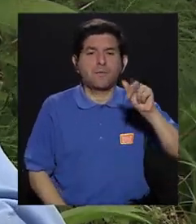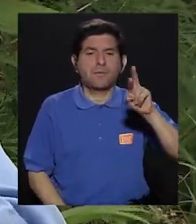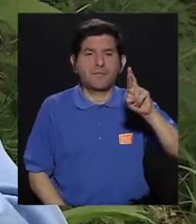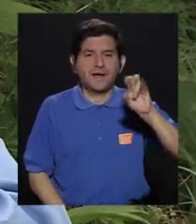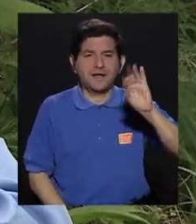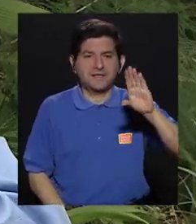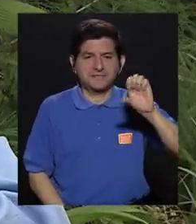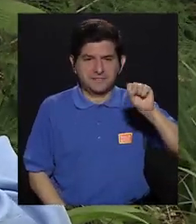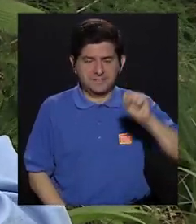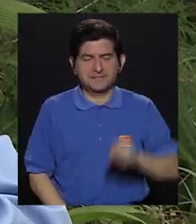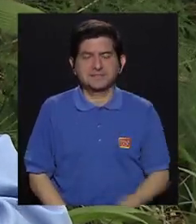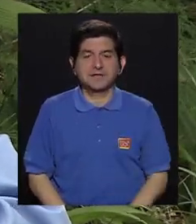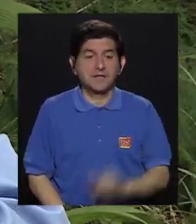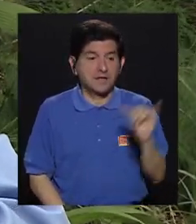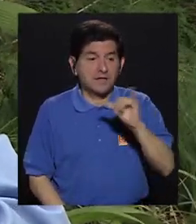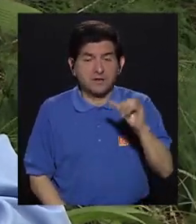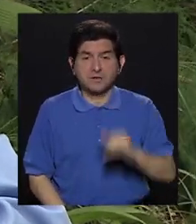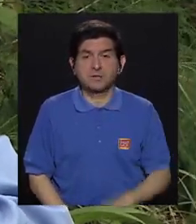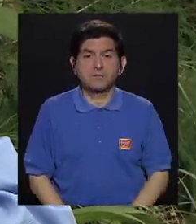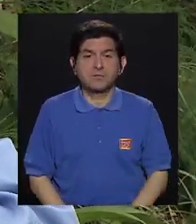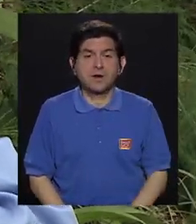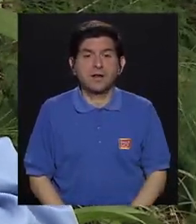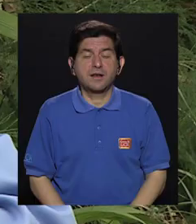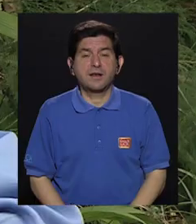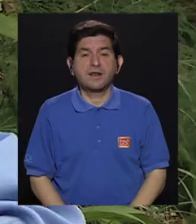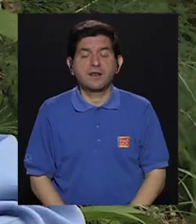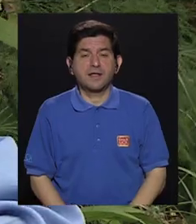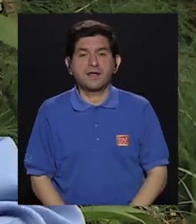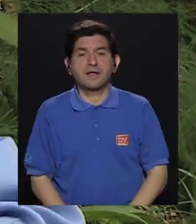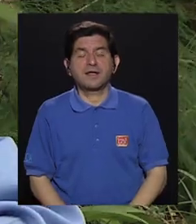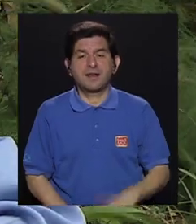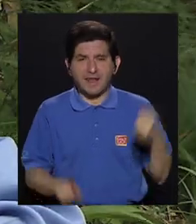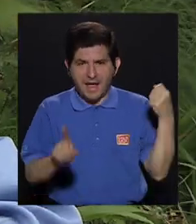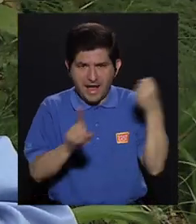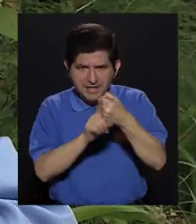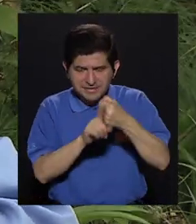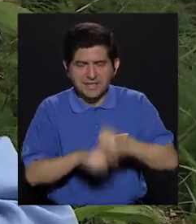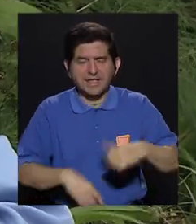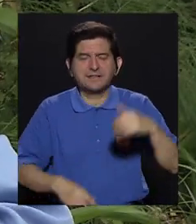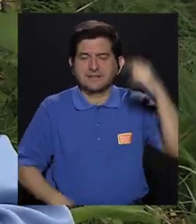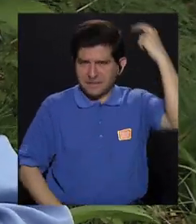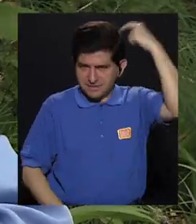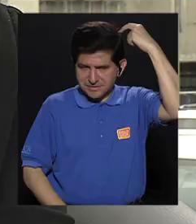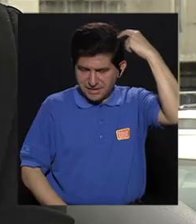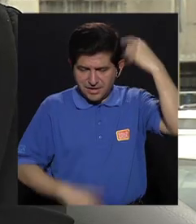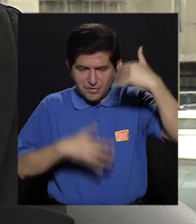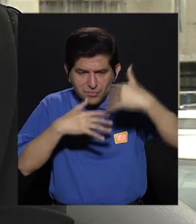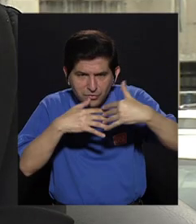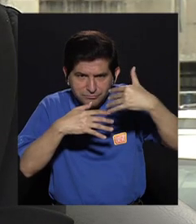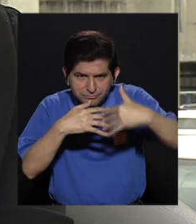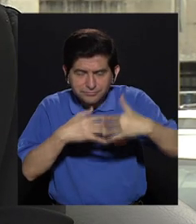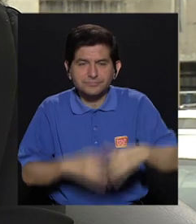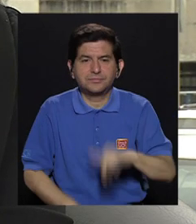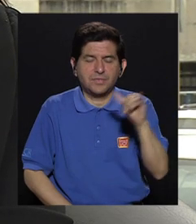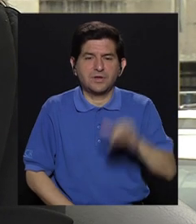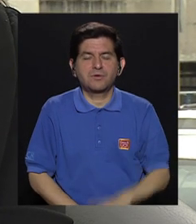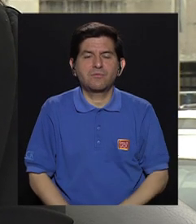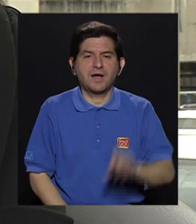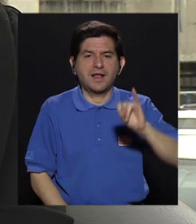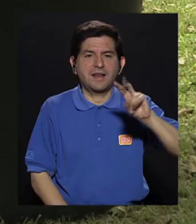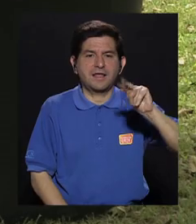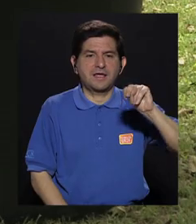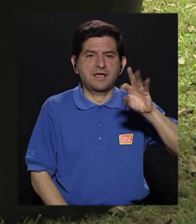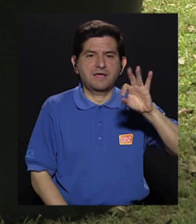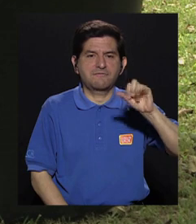tipo de problemas. Entraría sin duda el derrame, el accidente cerebrovascular. Entraría también el